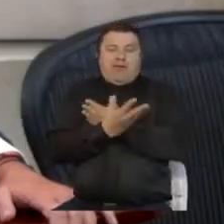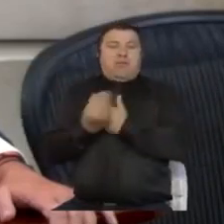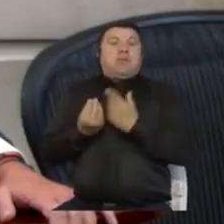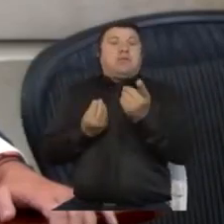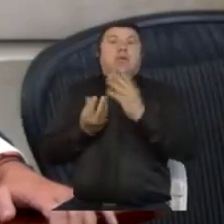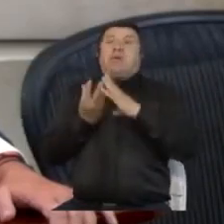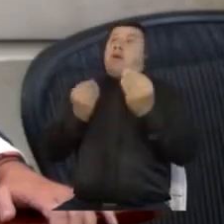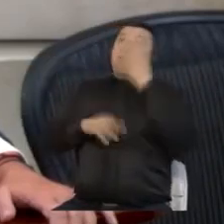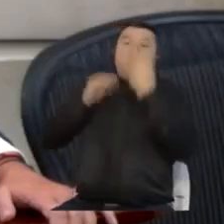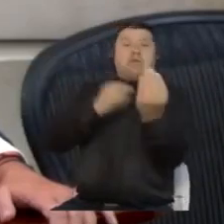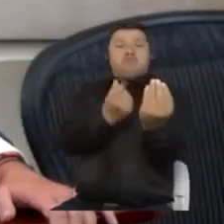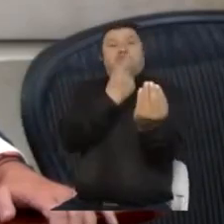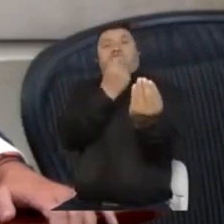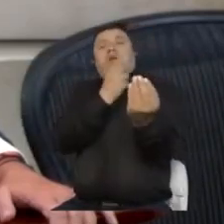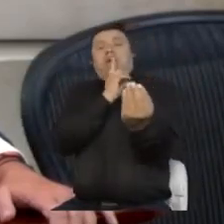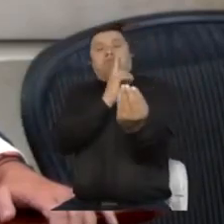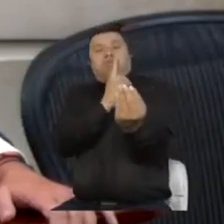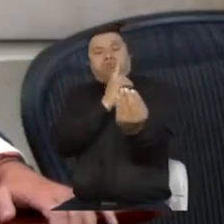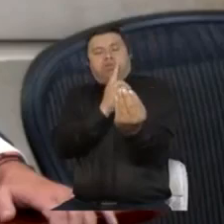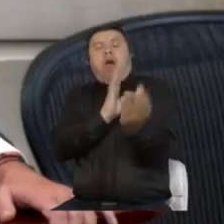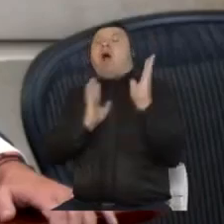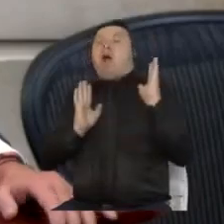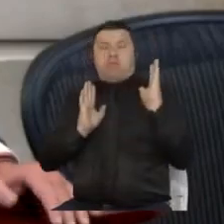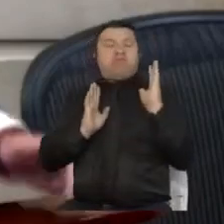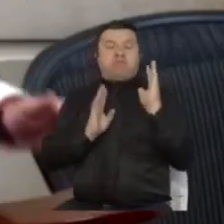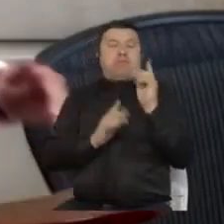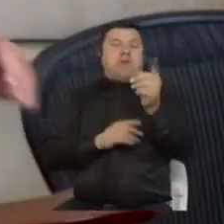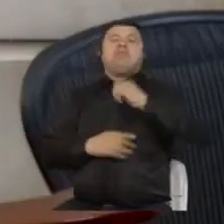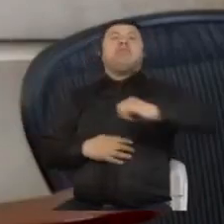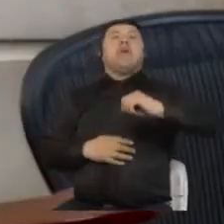del correcto proceder del congreso y de la comisión